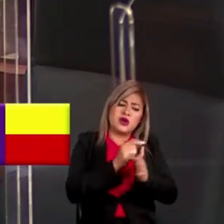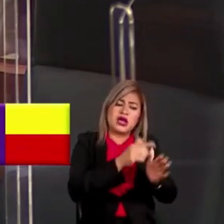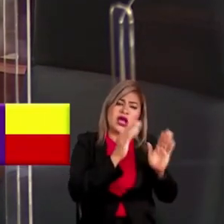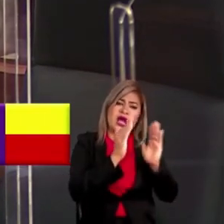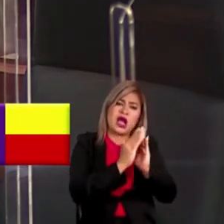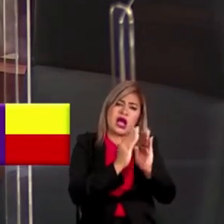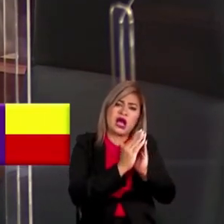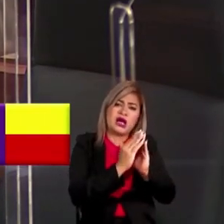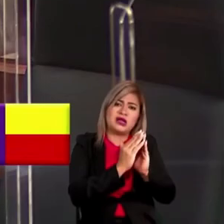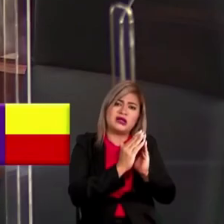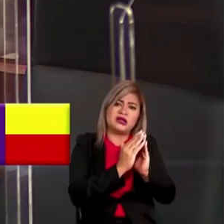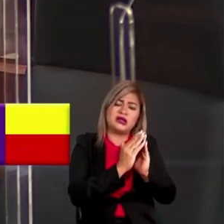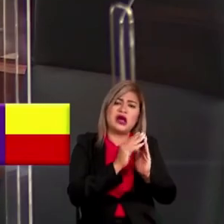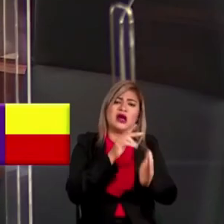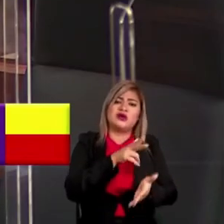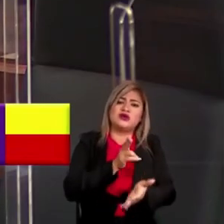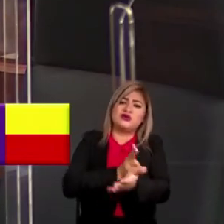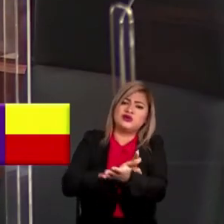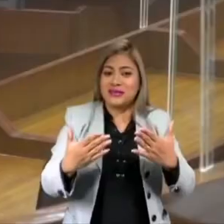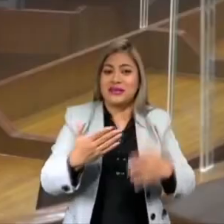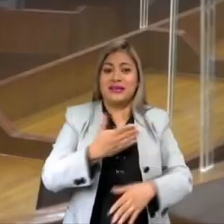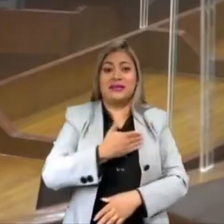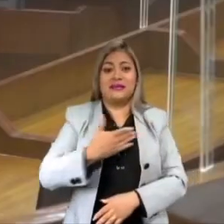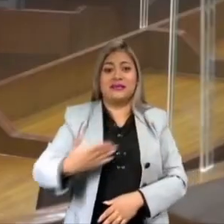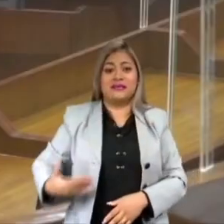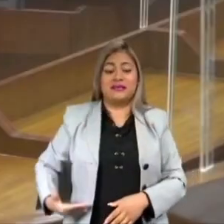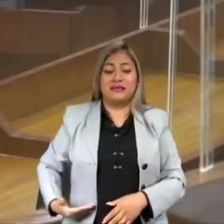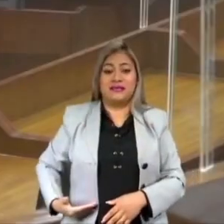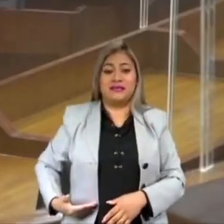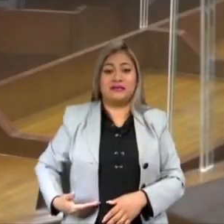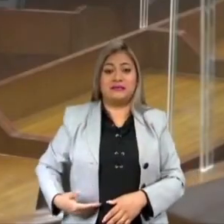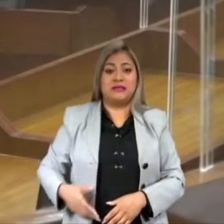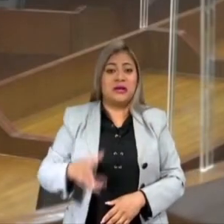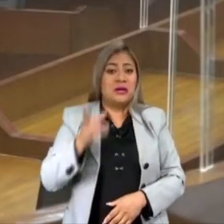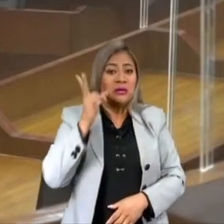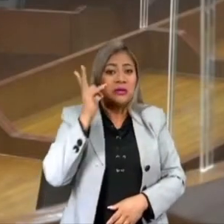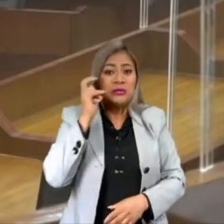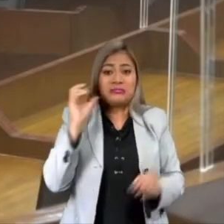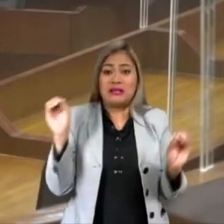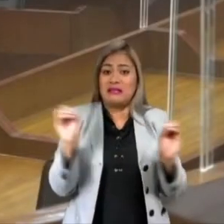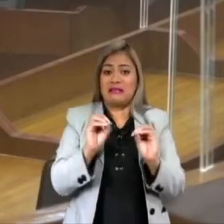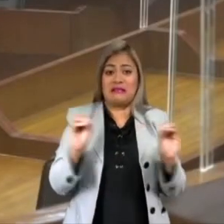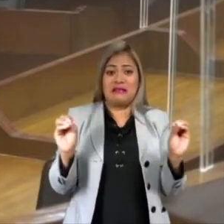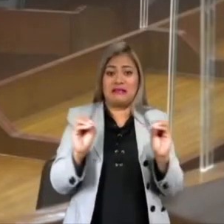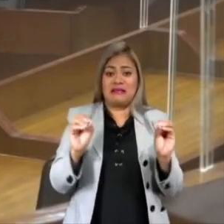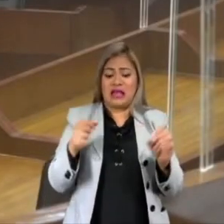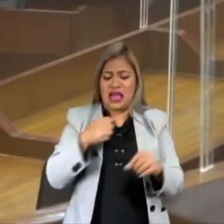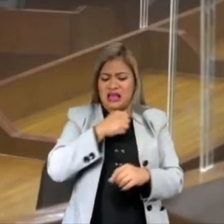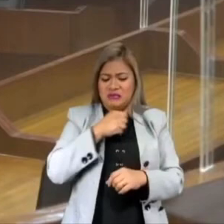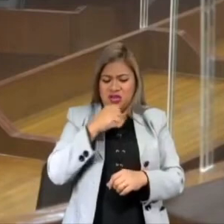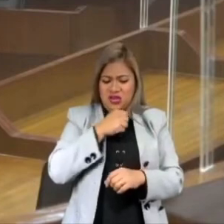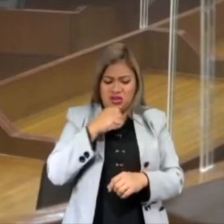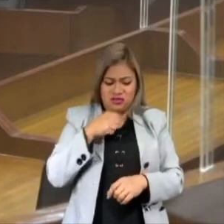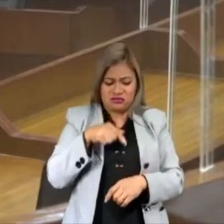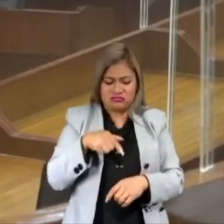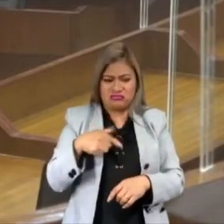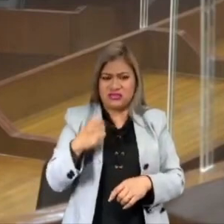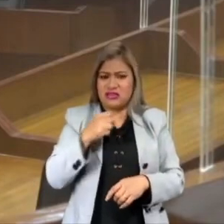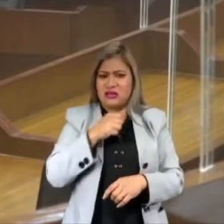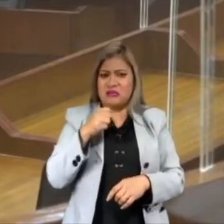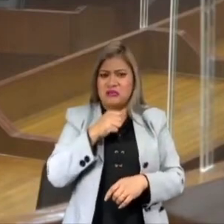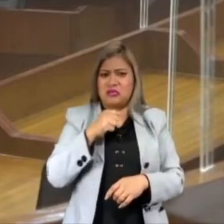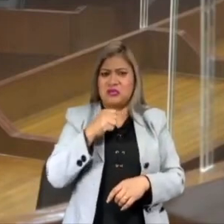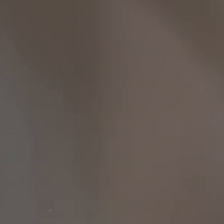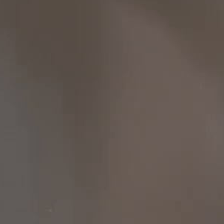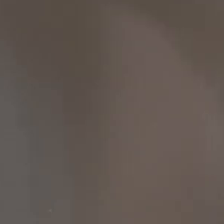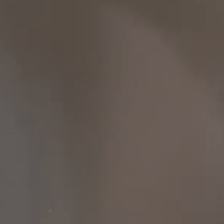PRD. Y necesita su casa, por favor. No se escucha nada y no sirve este programa que usted ha puesto,